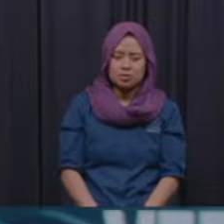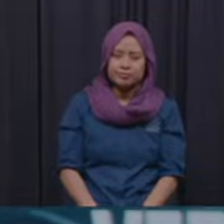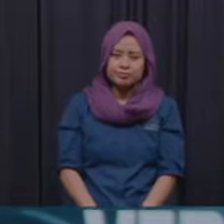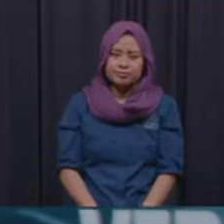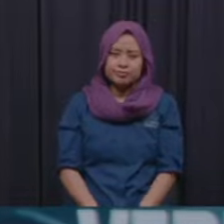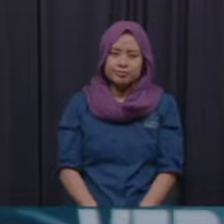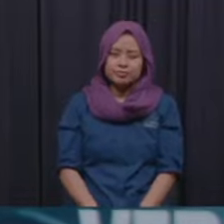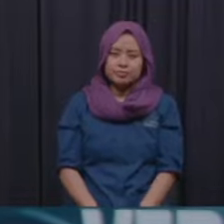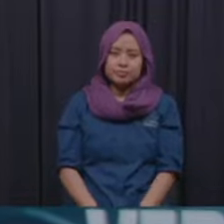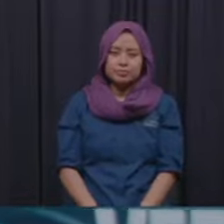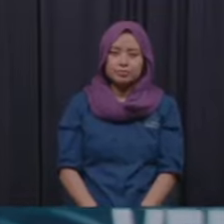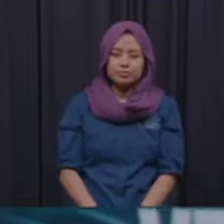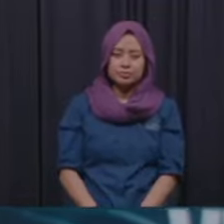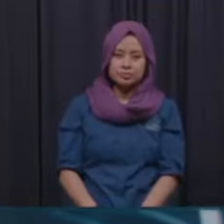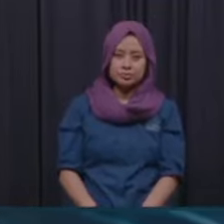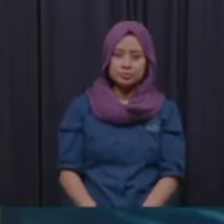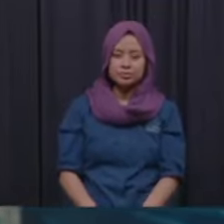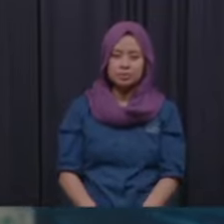Aleluya.